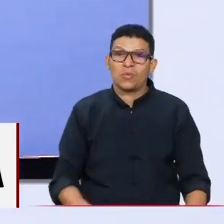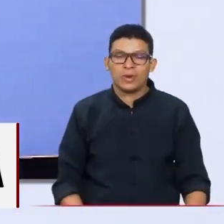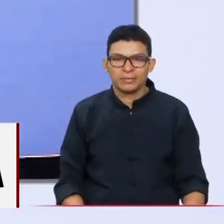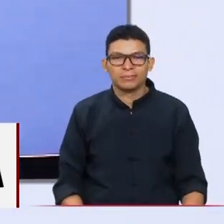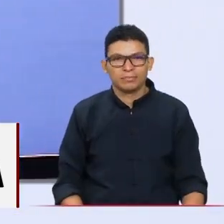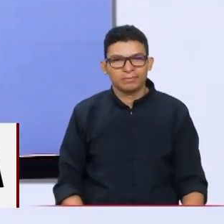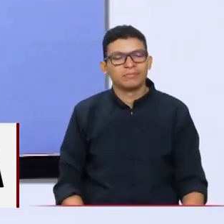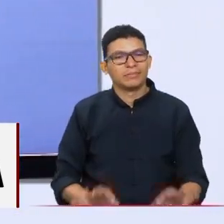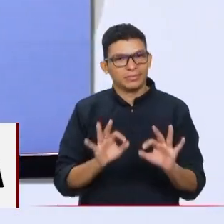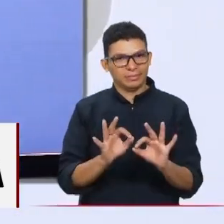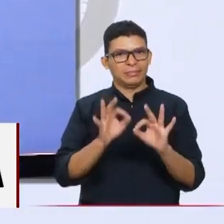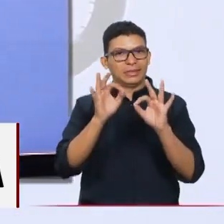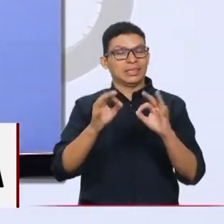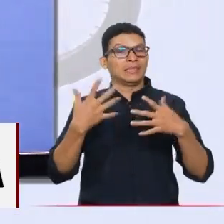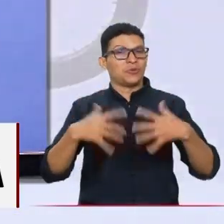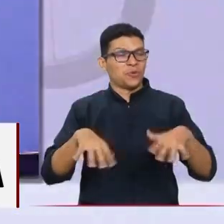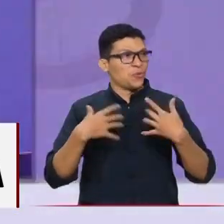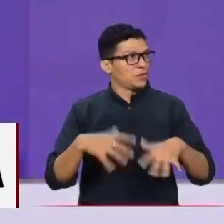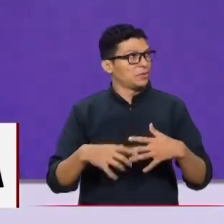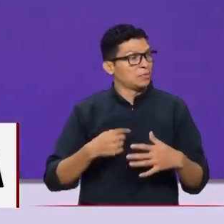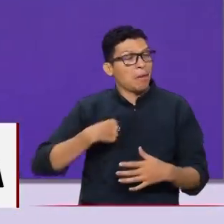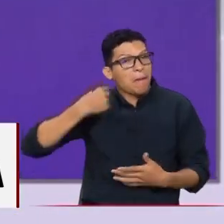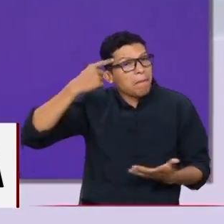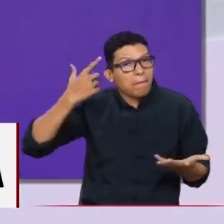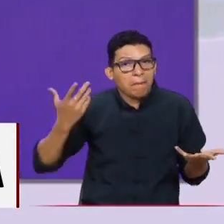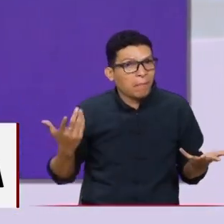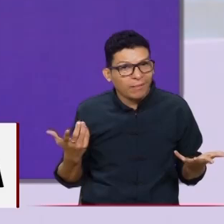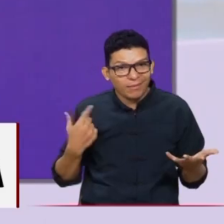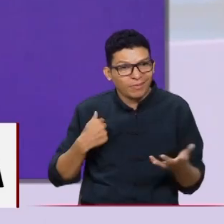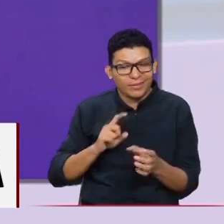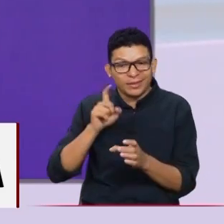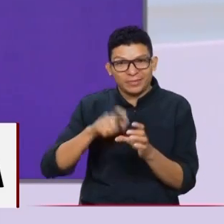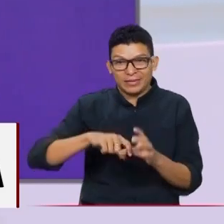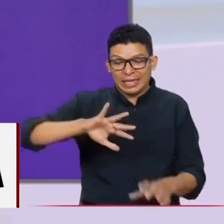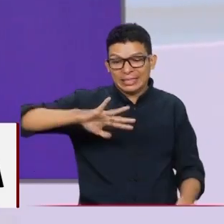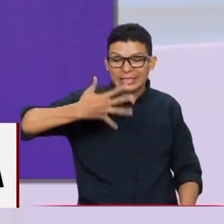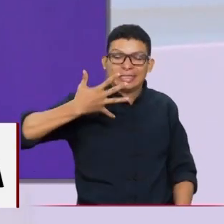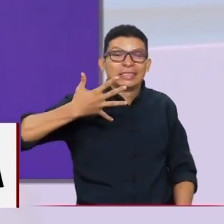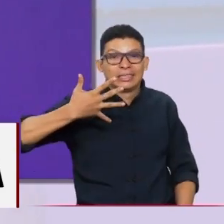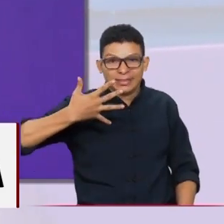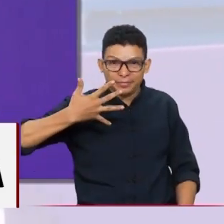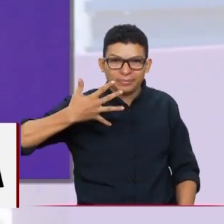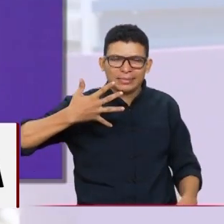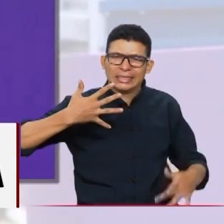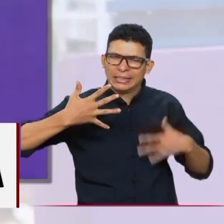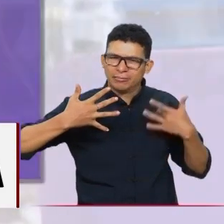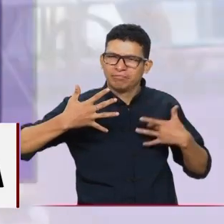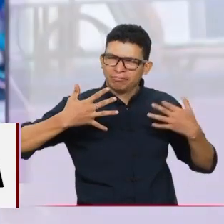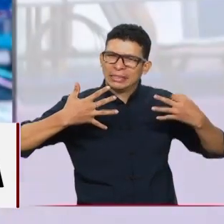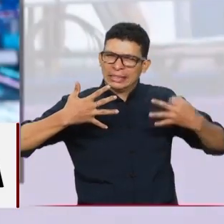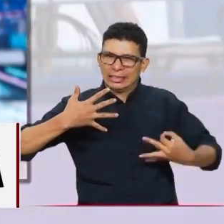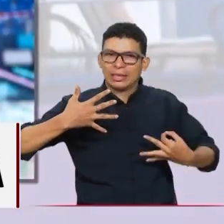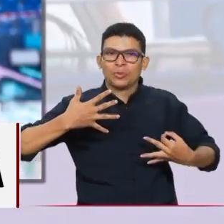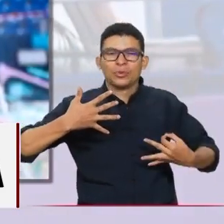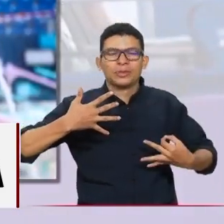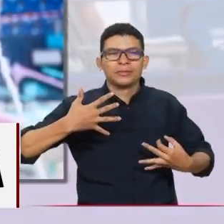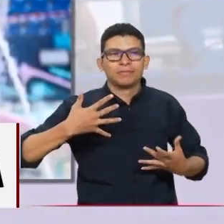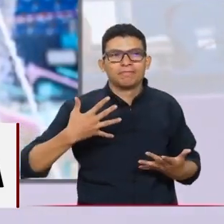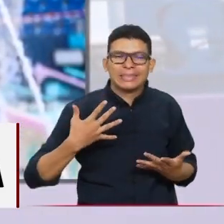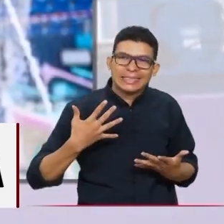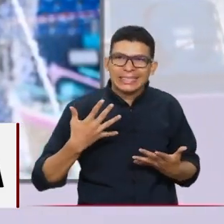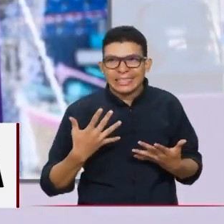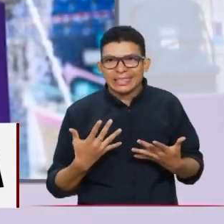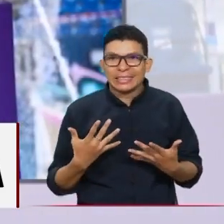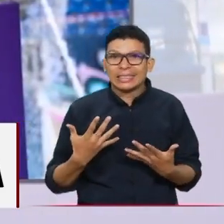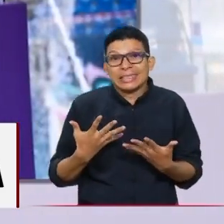fue inmensamente grande, nunca pensé que fuera a quedar entre las 5 primeras, me sentía muy segura, pero a ver, tenía